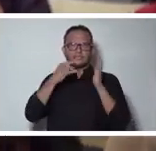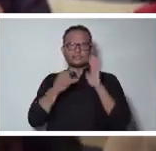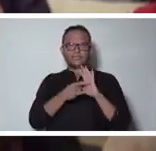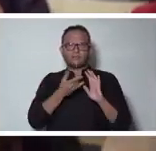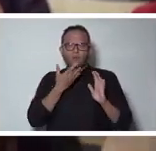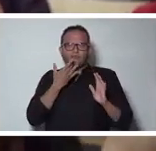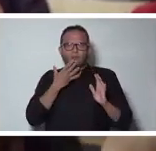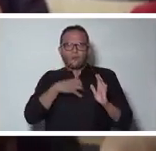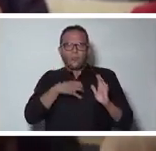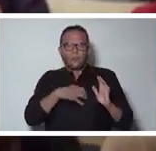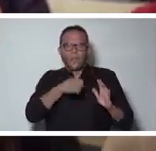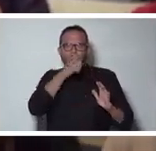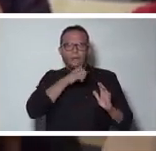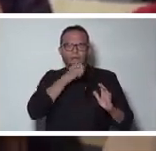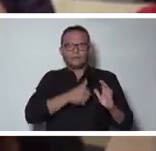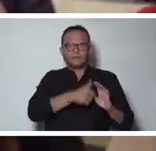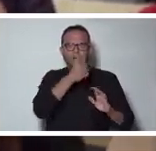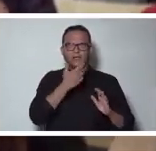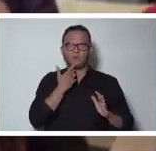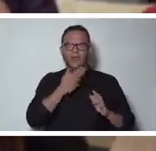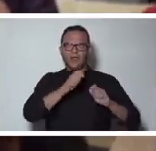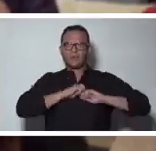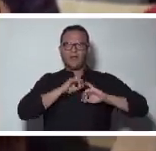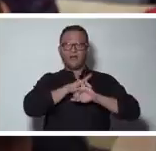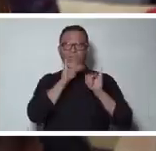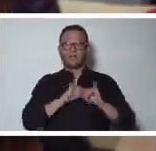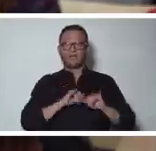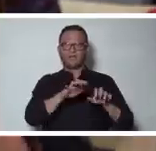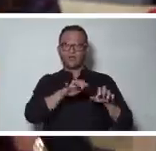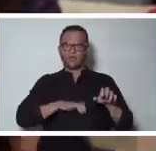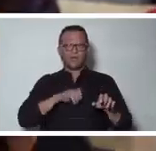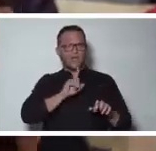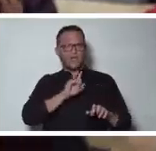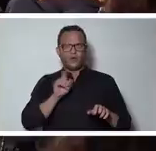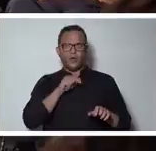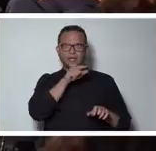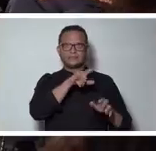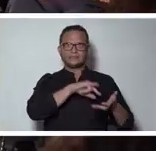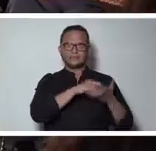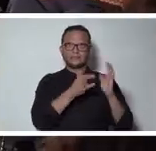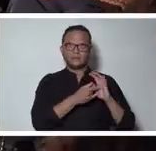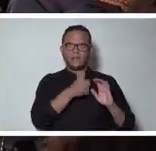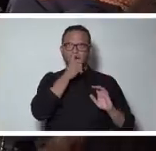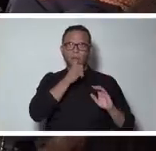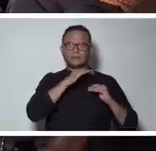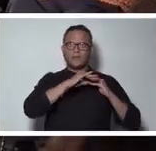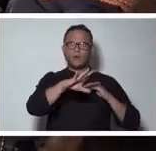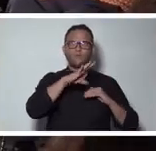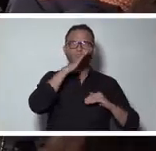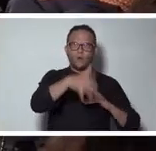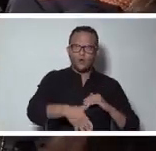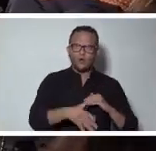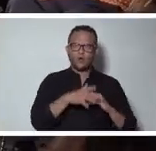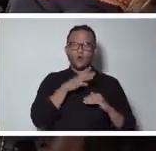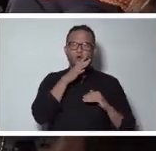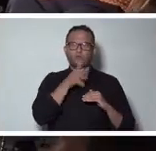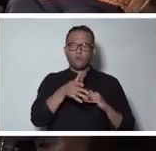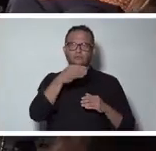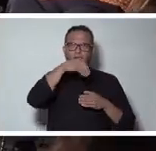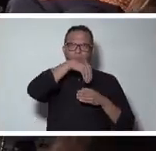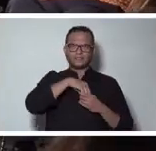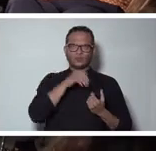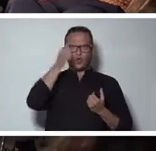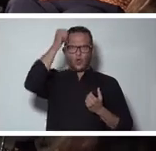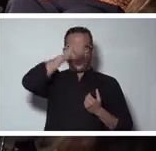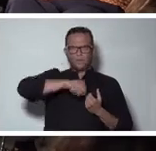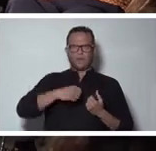pensemos es insostenible que no hace felices a la mayoría de la población si este sistema se ha sostenido es porque lo han sostenido sobre todo